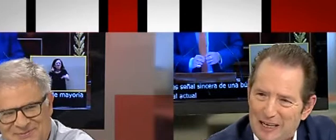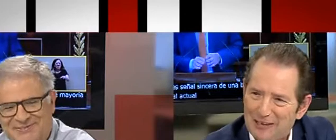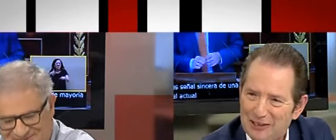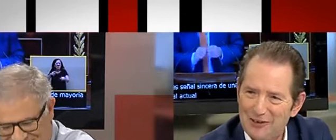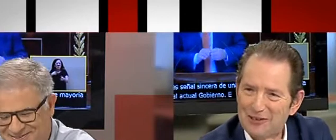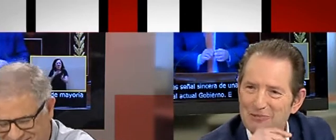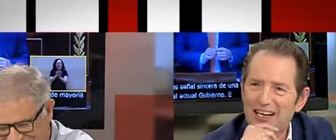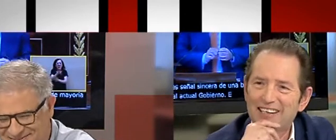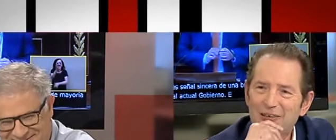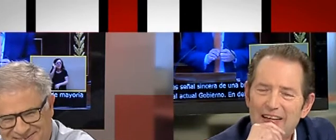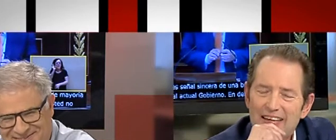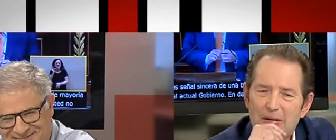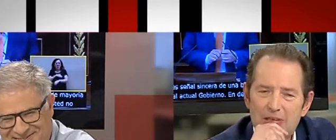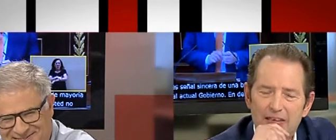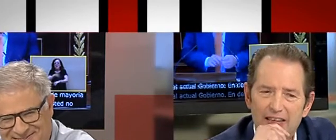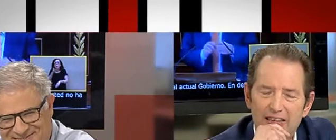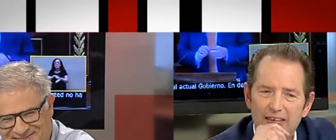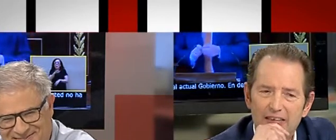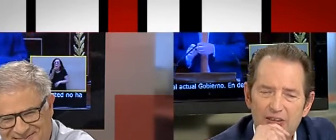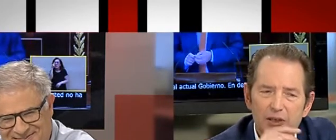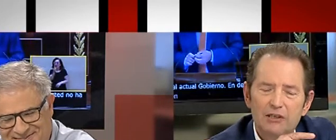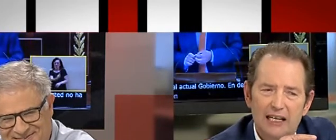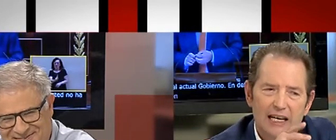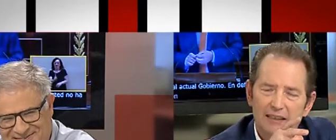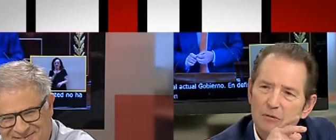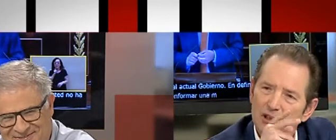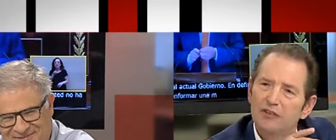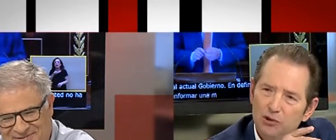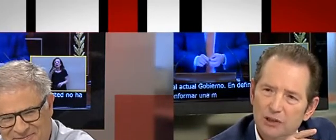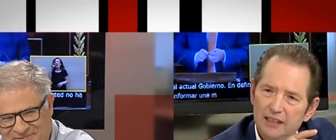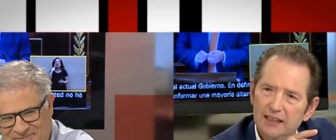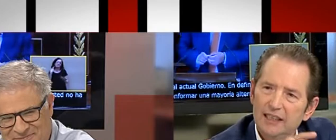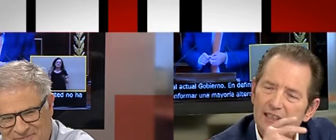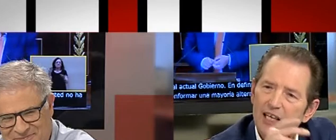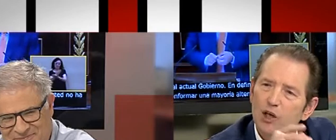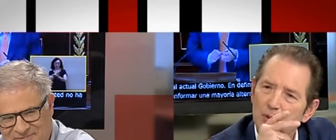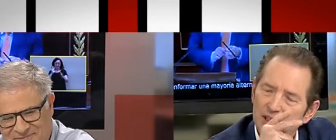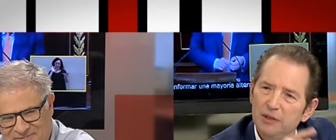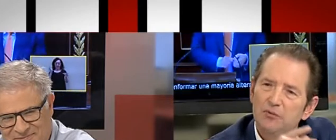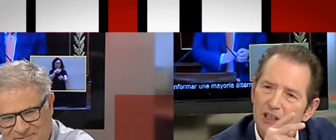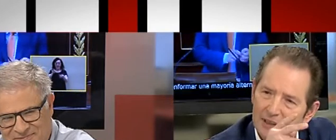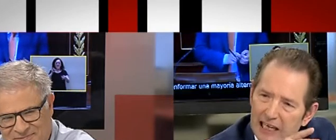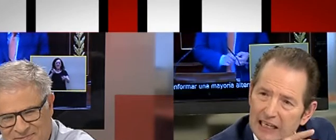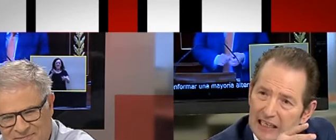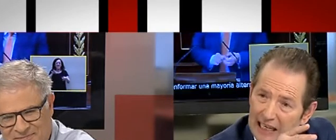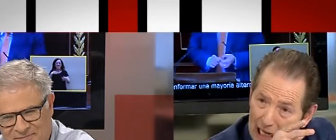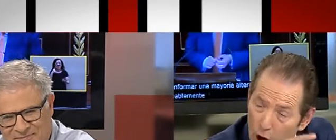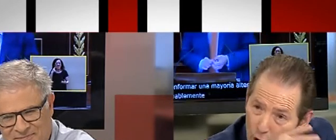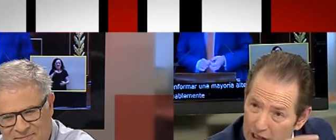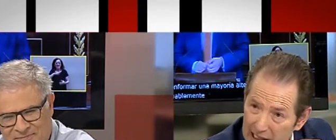principal y la contradicción secundaria vamos a ver yo creo que la moción de censura tiene como objetivo fundamental